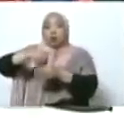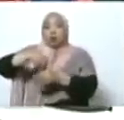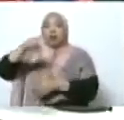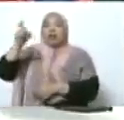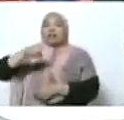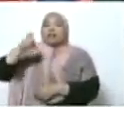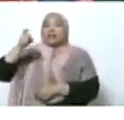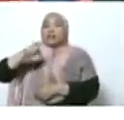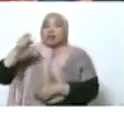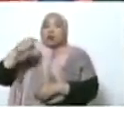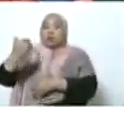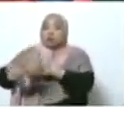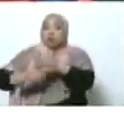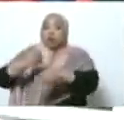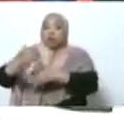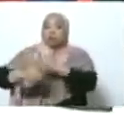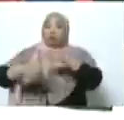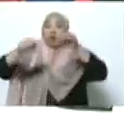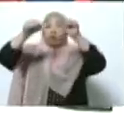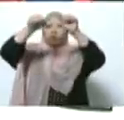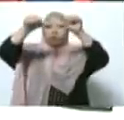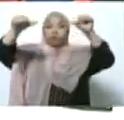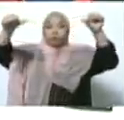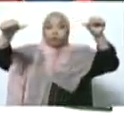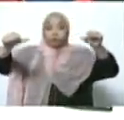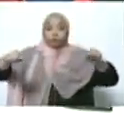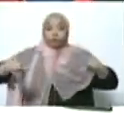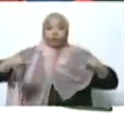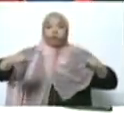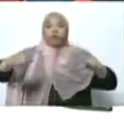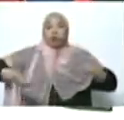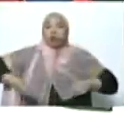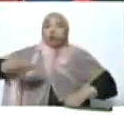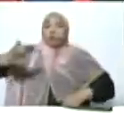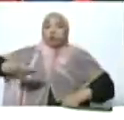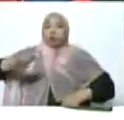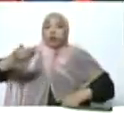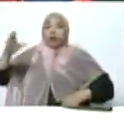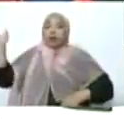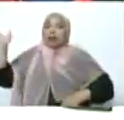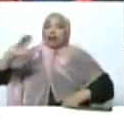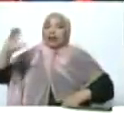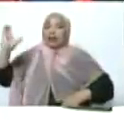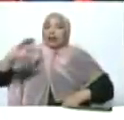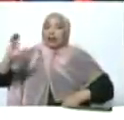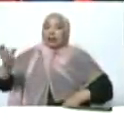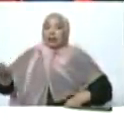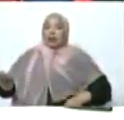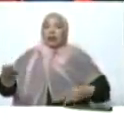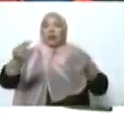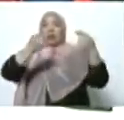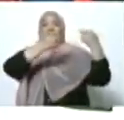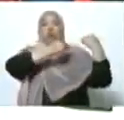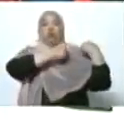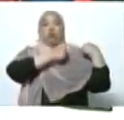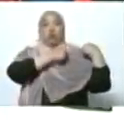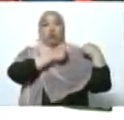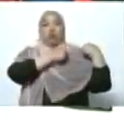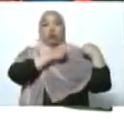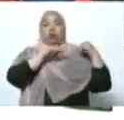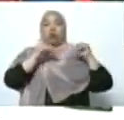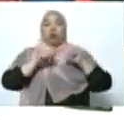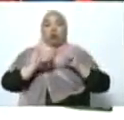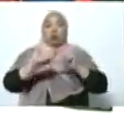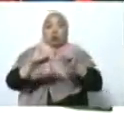levantar la estructura. Para Caracas, la responsabilidad depende y estará al mando de la